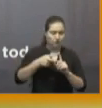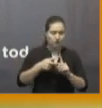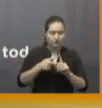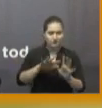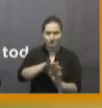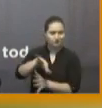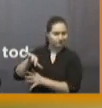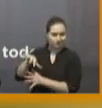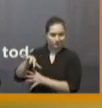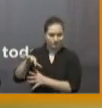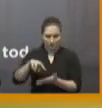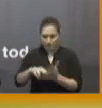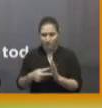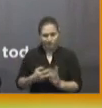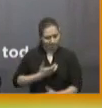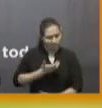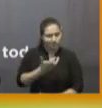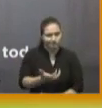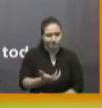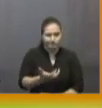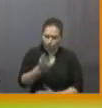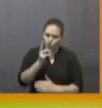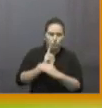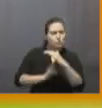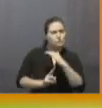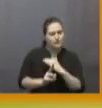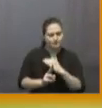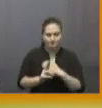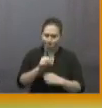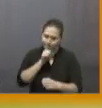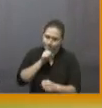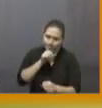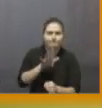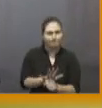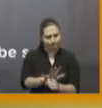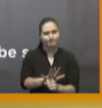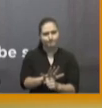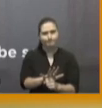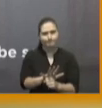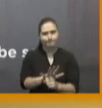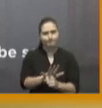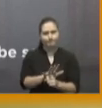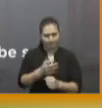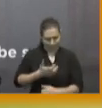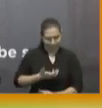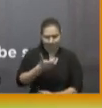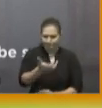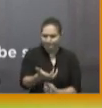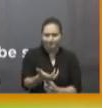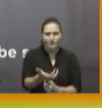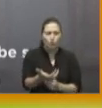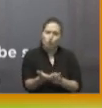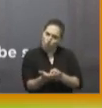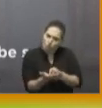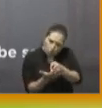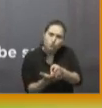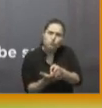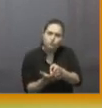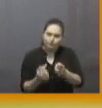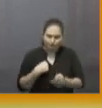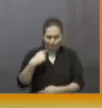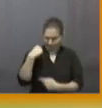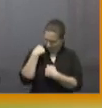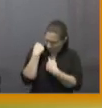aplicar eh medidas económicas por parte del gobierno para poder suplir